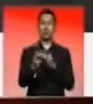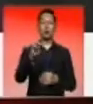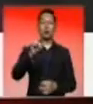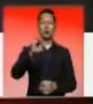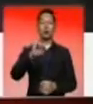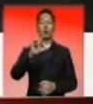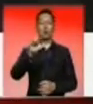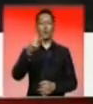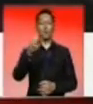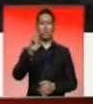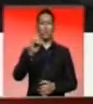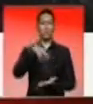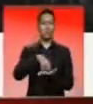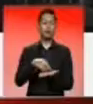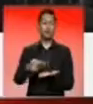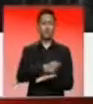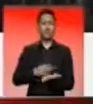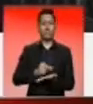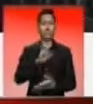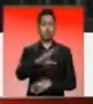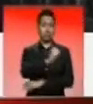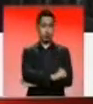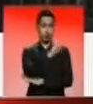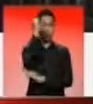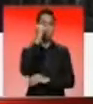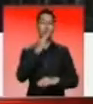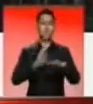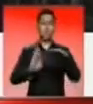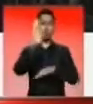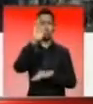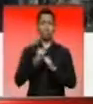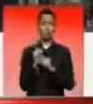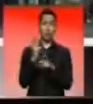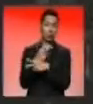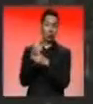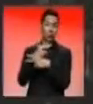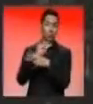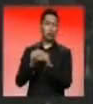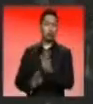De ganar las elecciones, prometió dinamizar la producción para generar empleo.